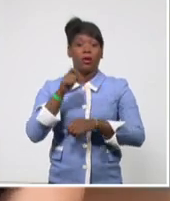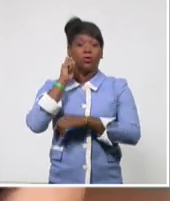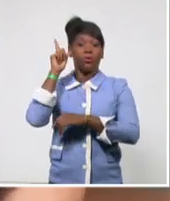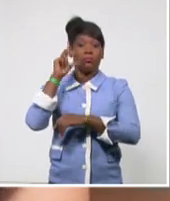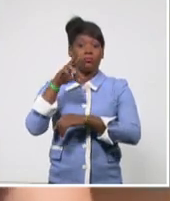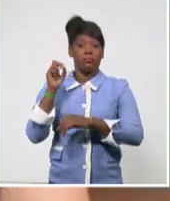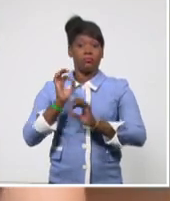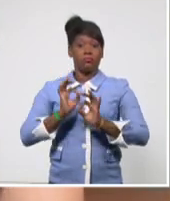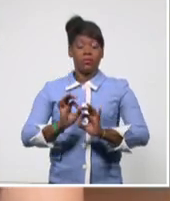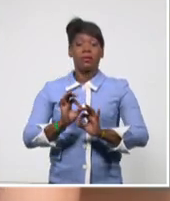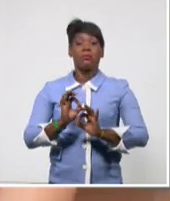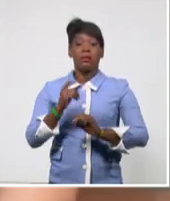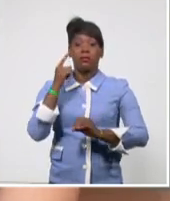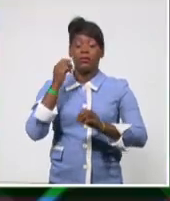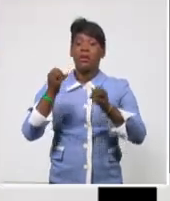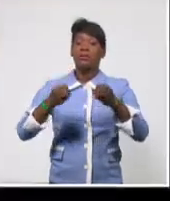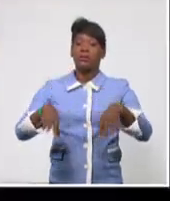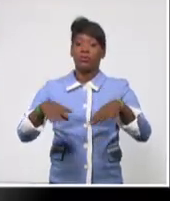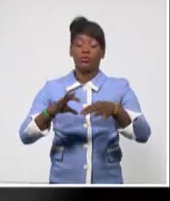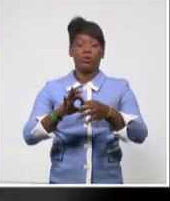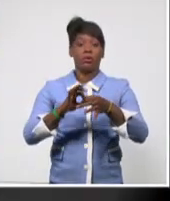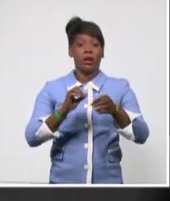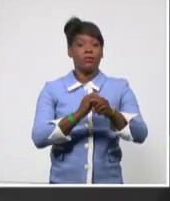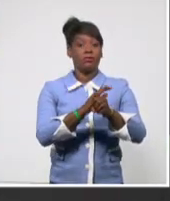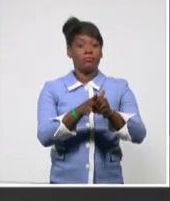cercana a la realidad desde el espacio virtual.